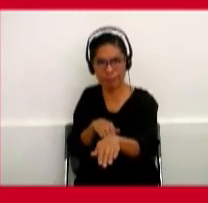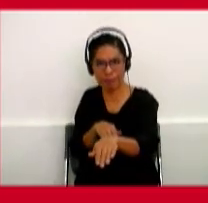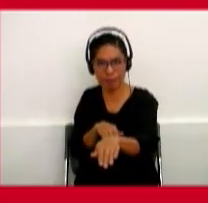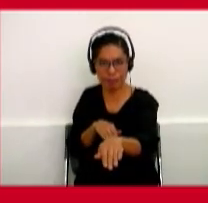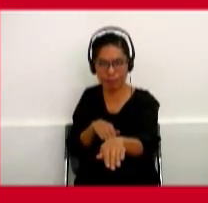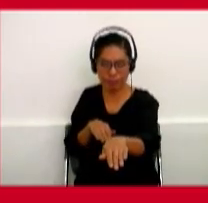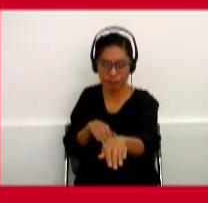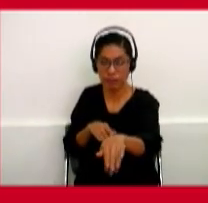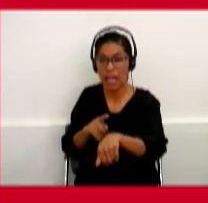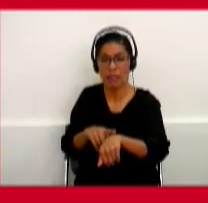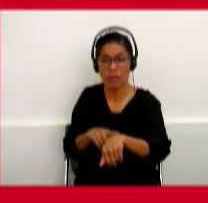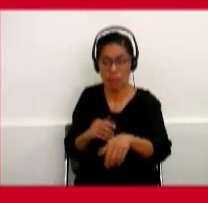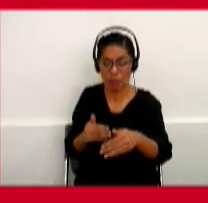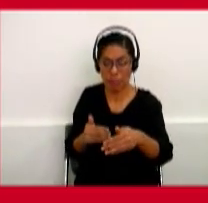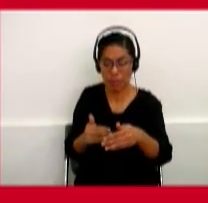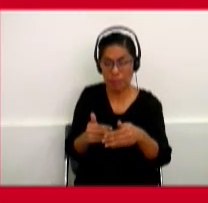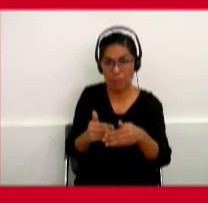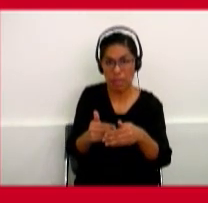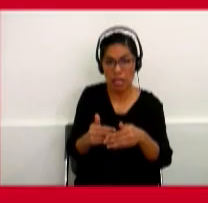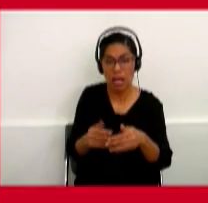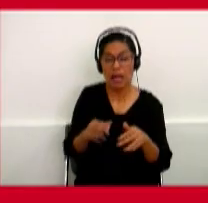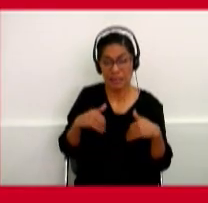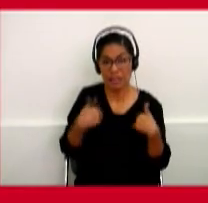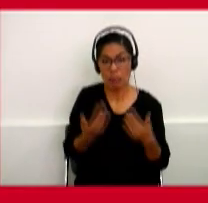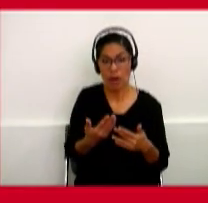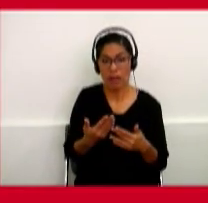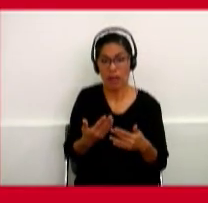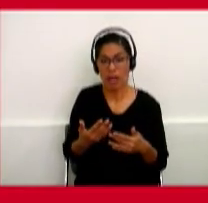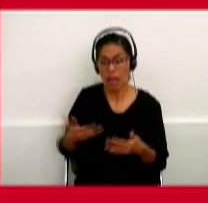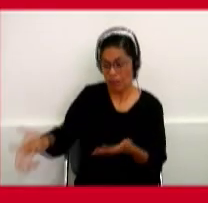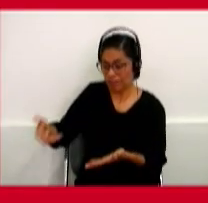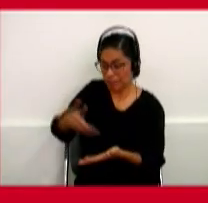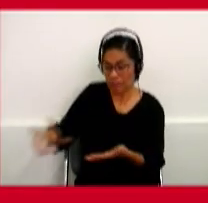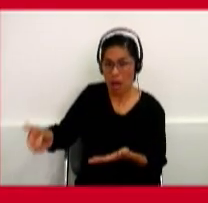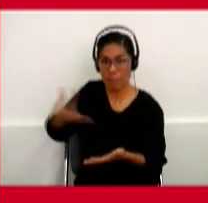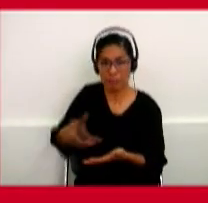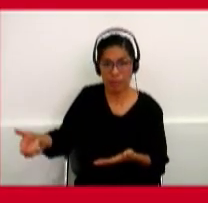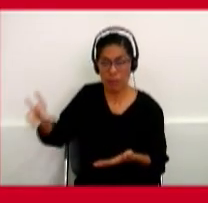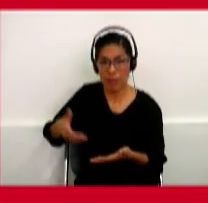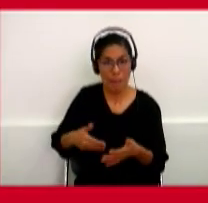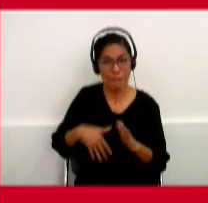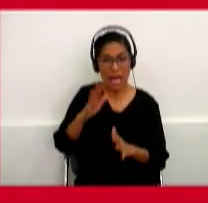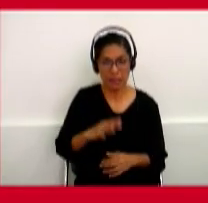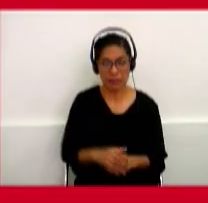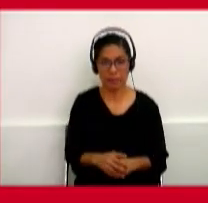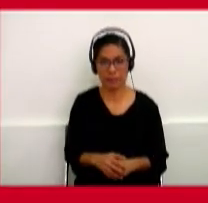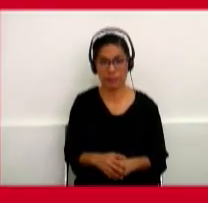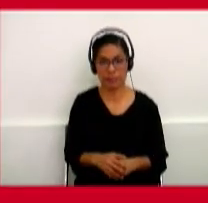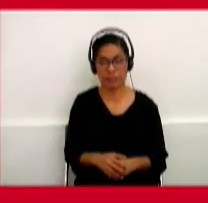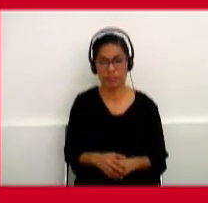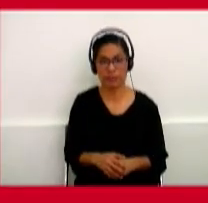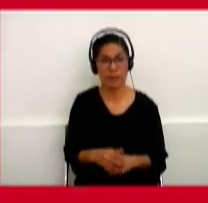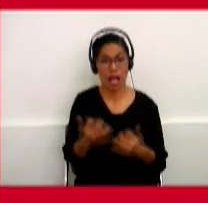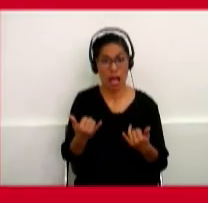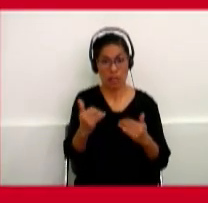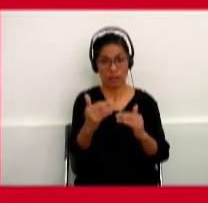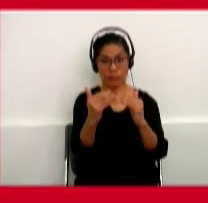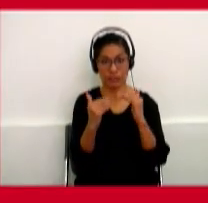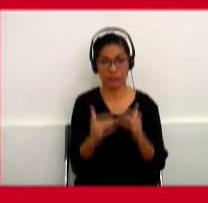son más reducidos, mueves más material y logras un mayor rendimiento o throughput. Pasando